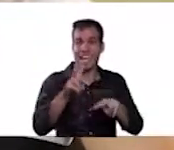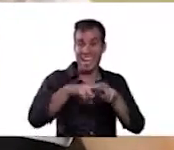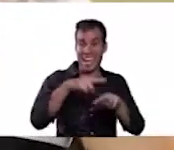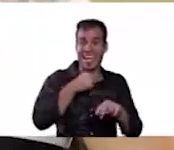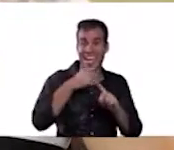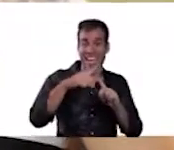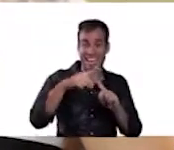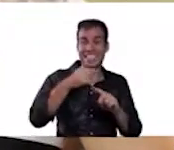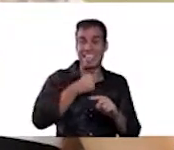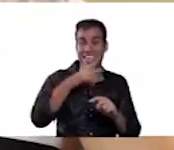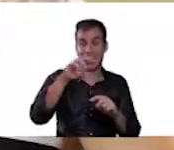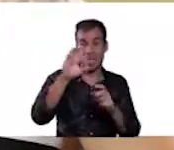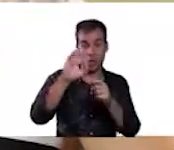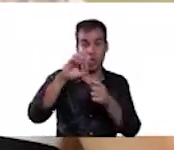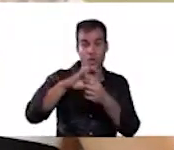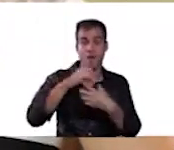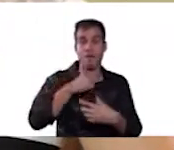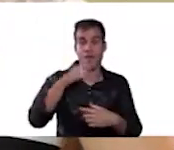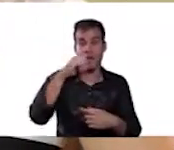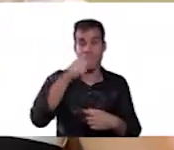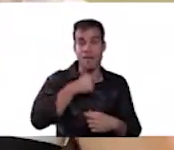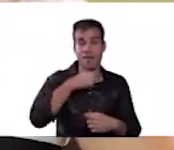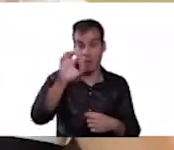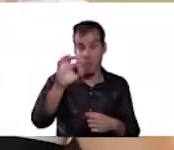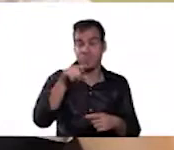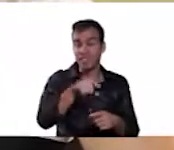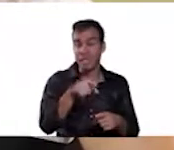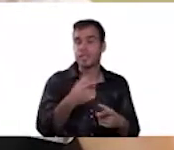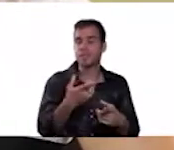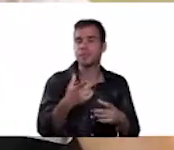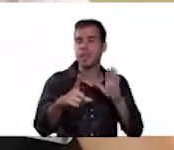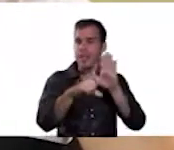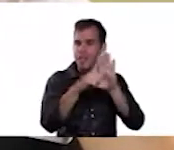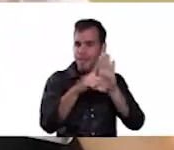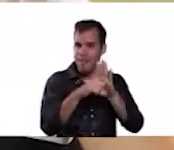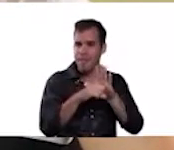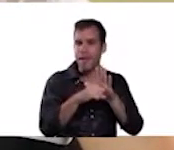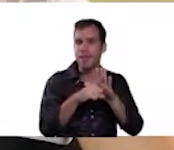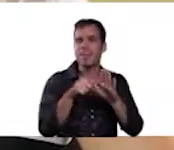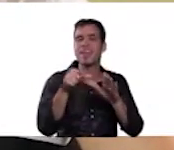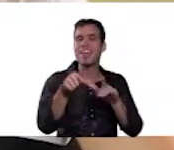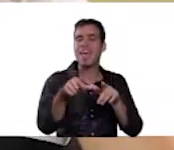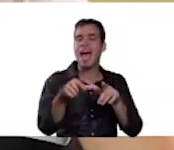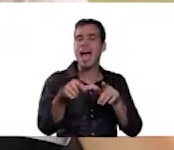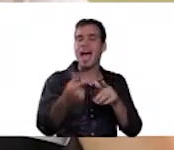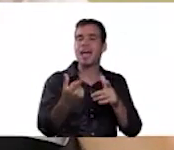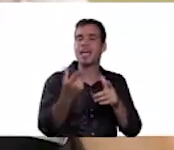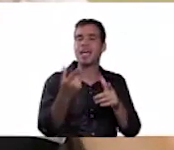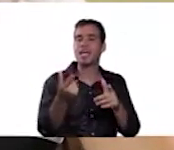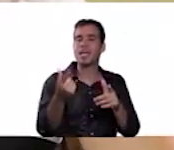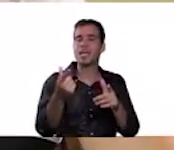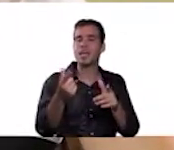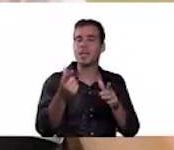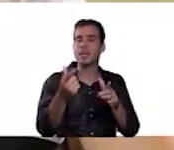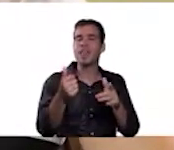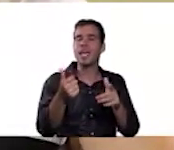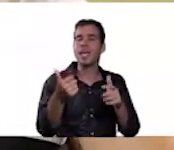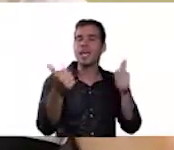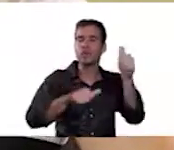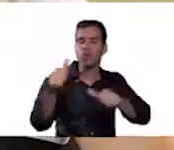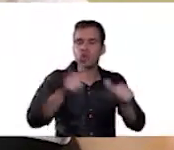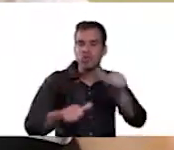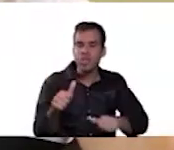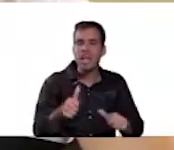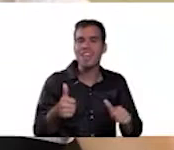expresión de la Kc o constante de equilibrio o ley de acción de masa, no se ponen las concentraciones de las sustancias sólidas